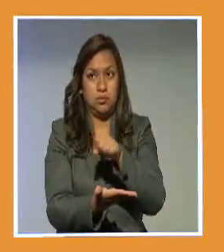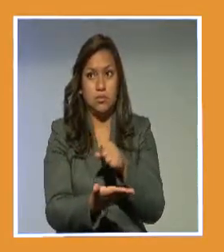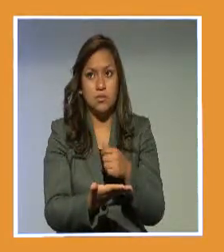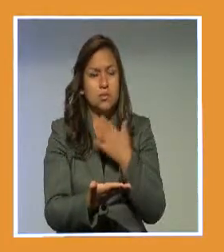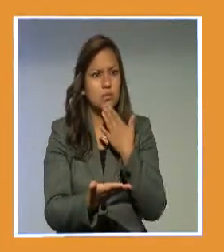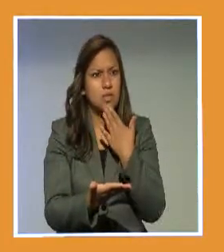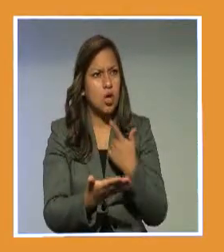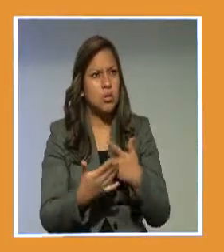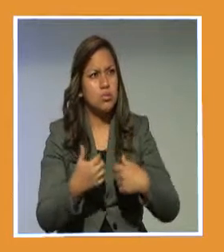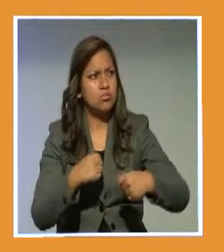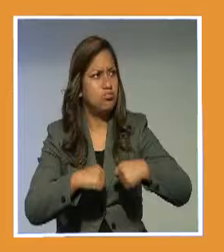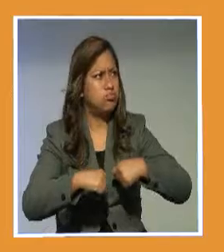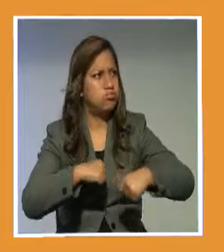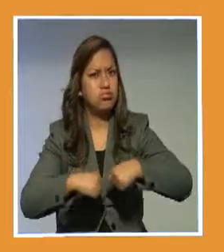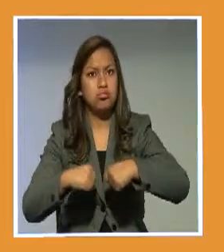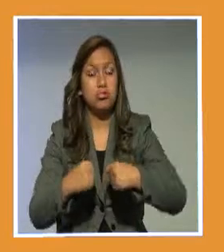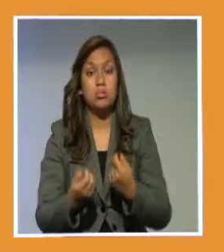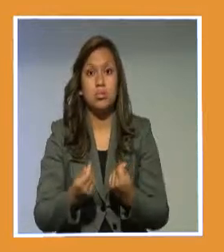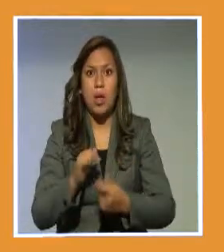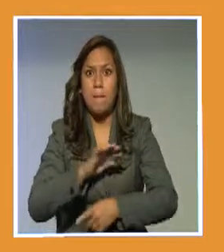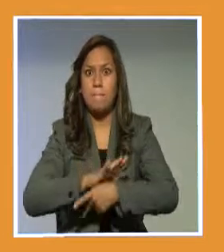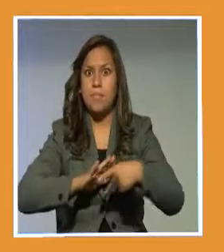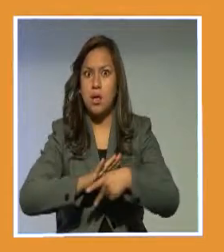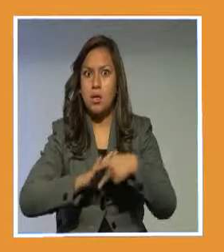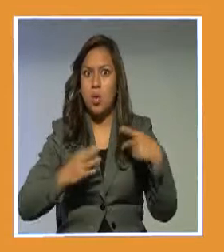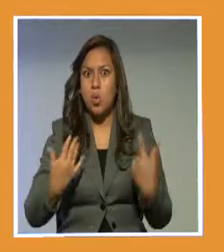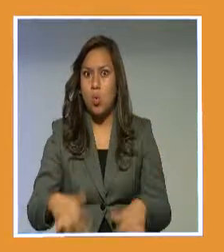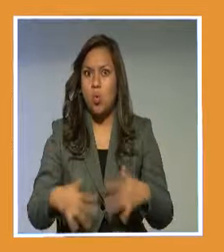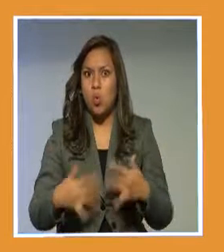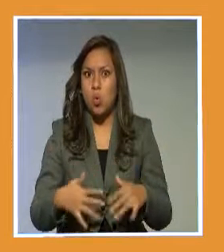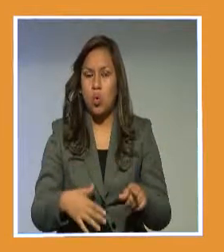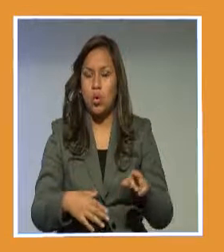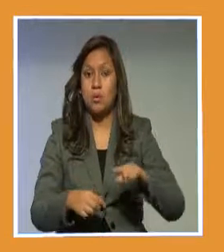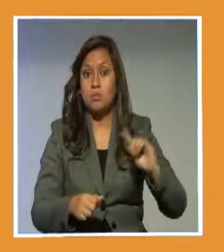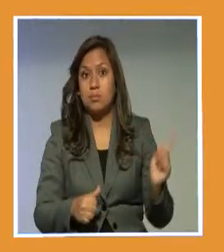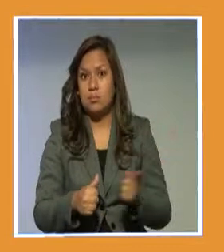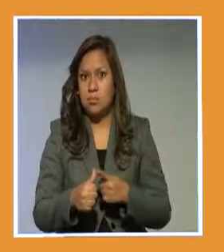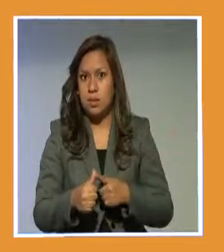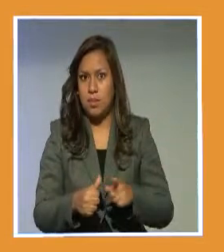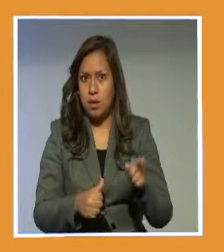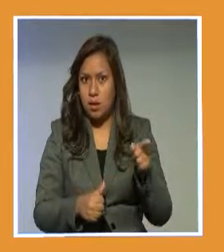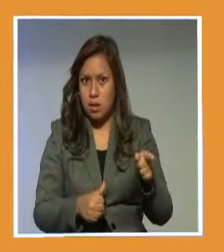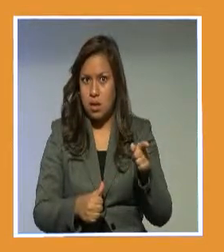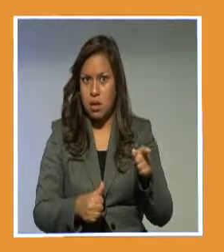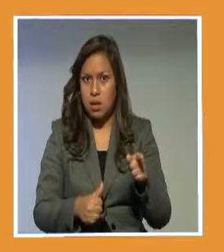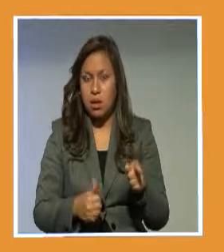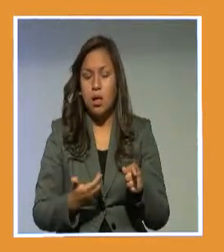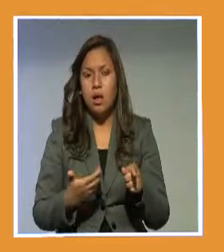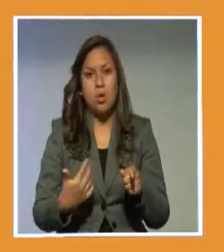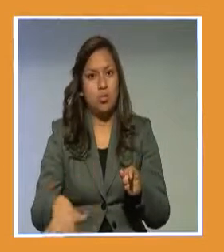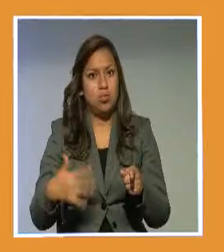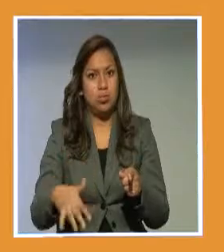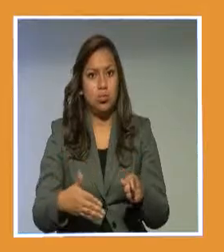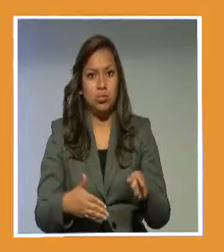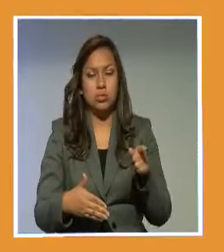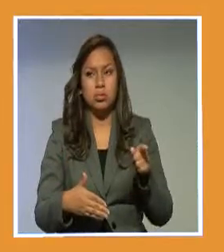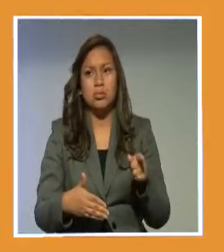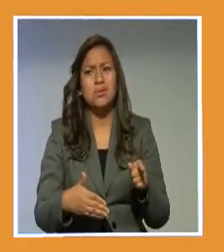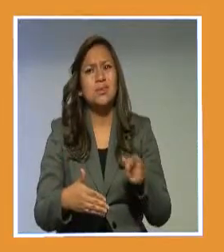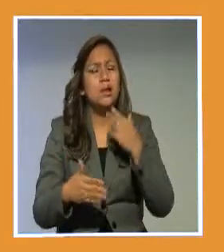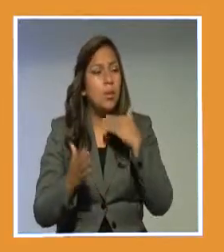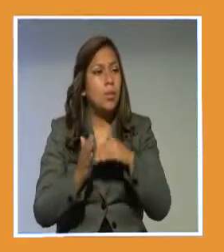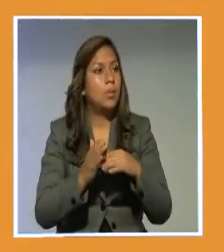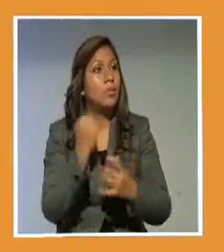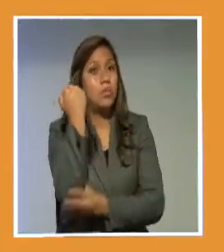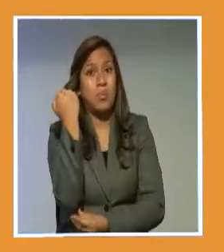cómo realmente el ingreso petrolero permite, en primer lugar, pagar o saldar los rezagos de